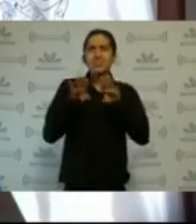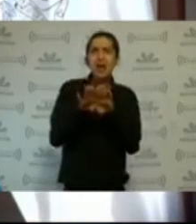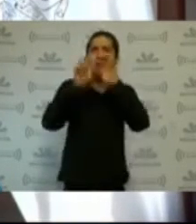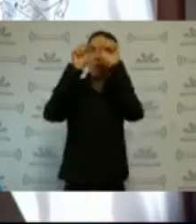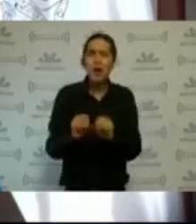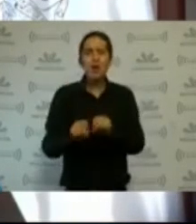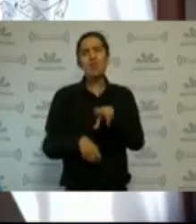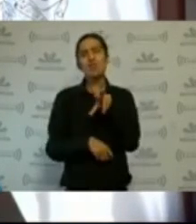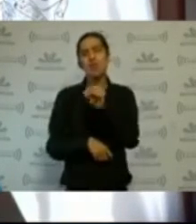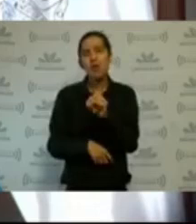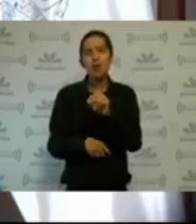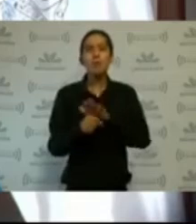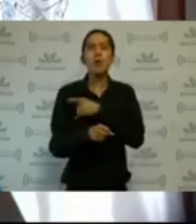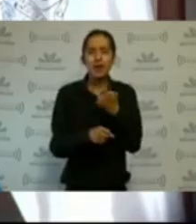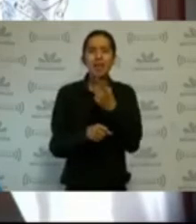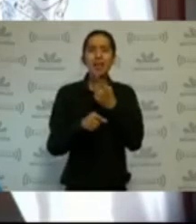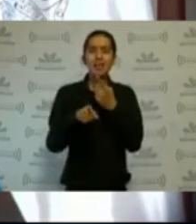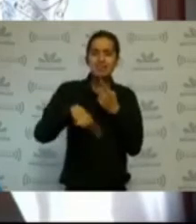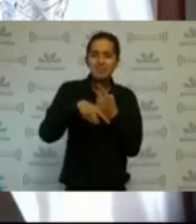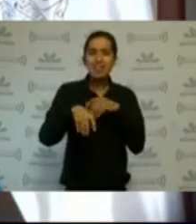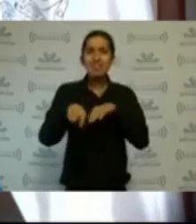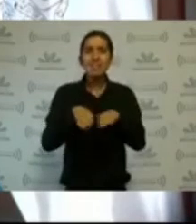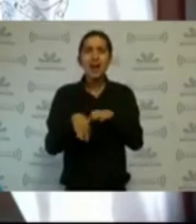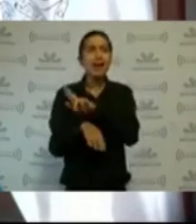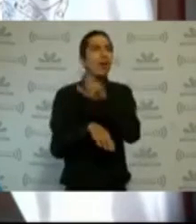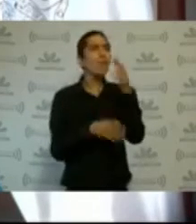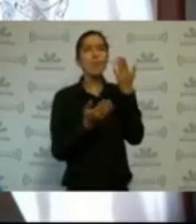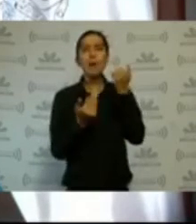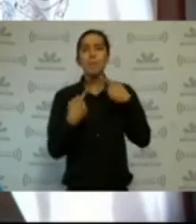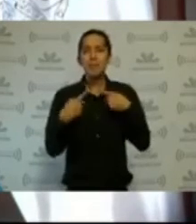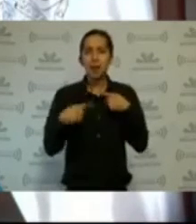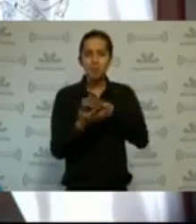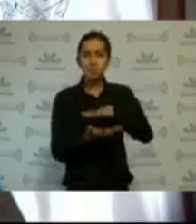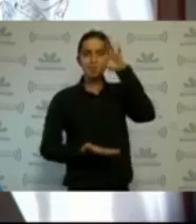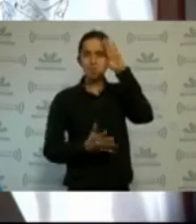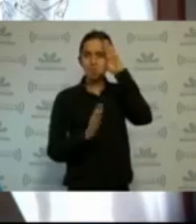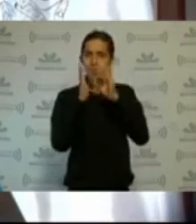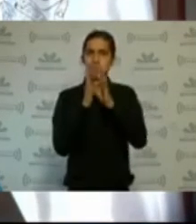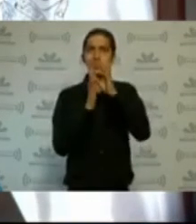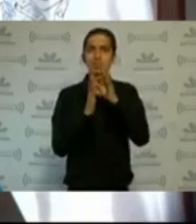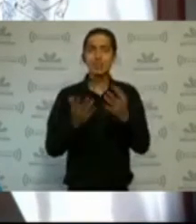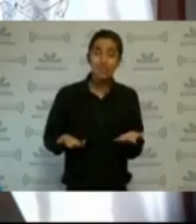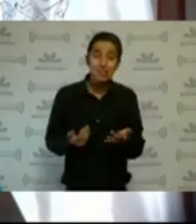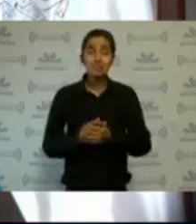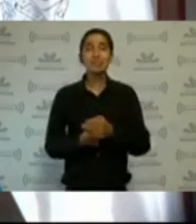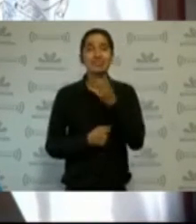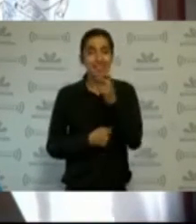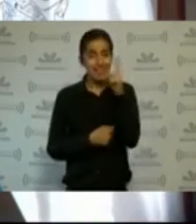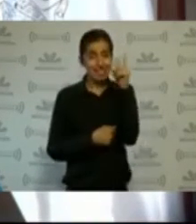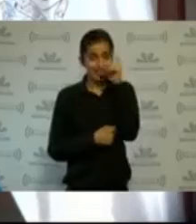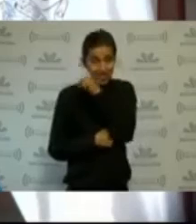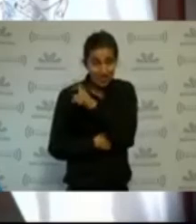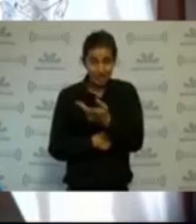126,000 empresas que generan 155,000 empleos. Todo con tal de que no